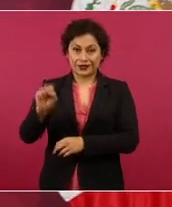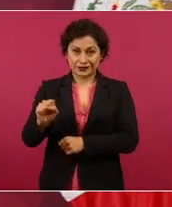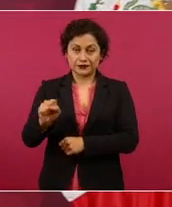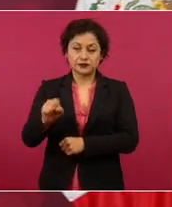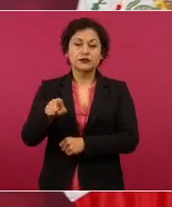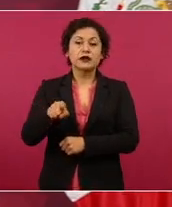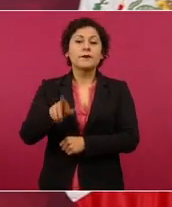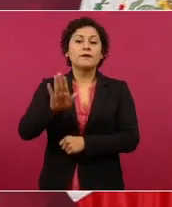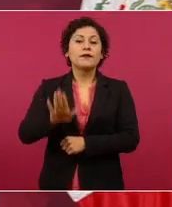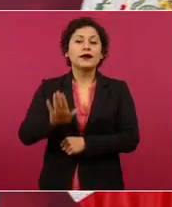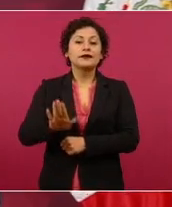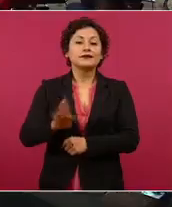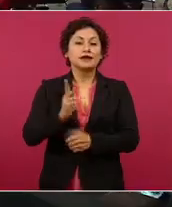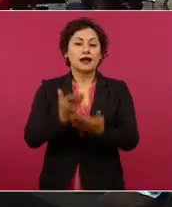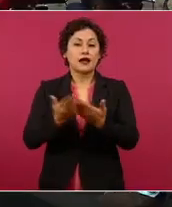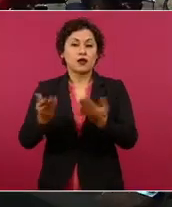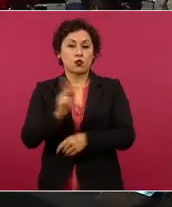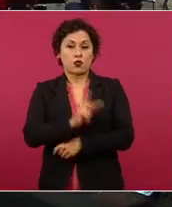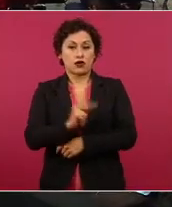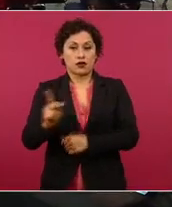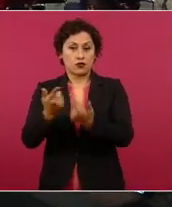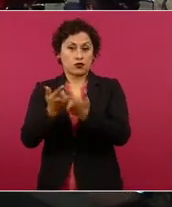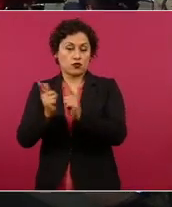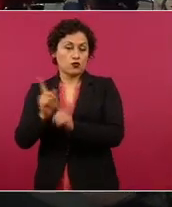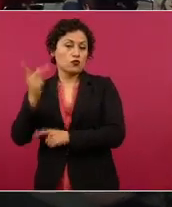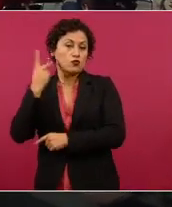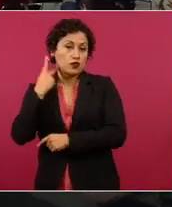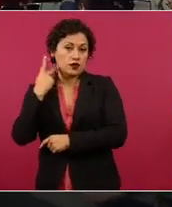logia escocesa,